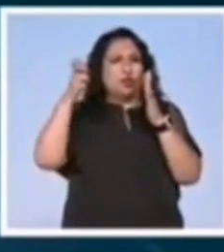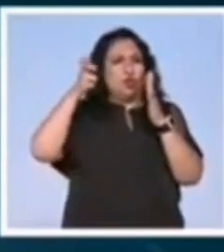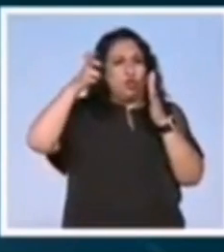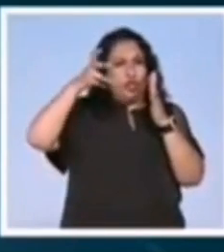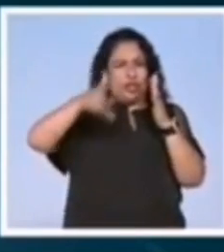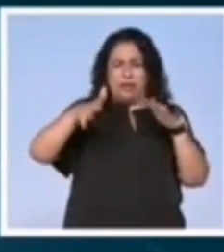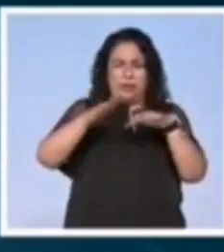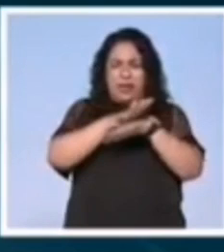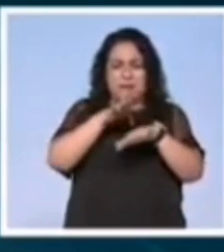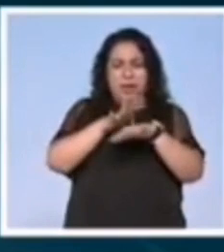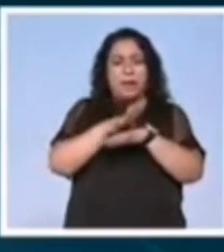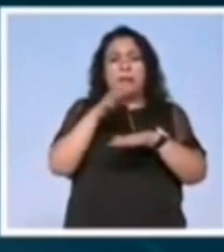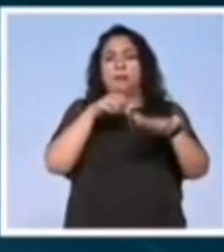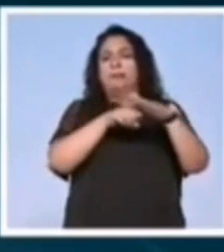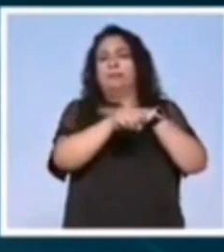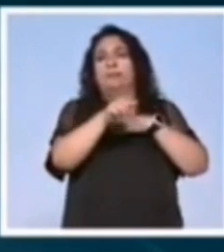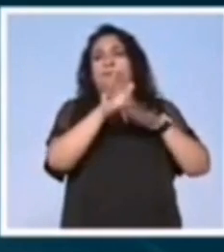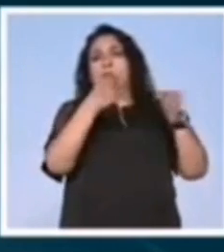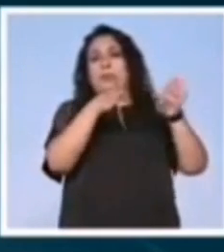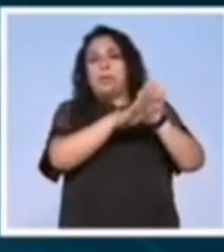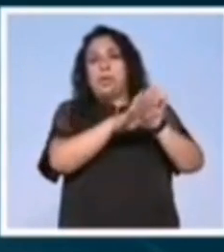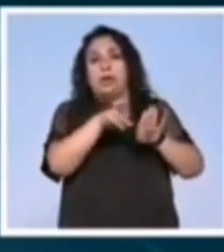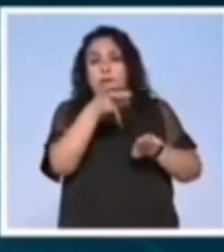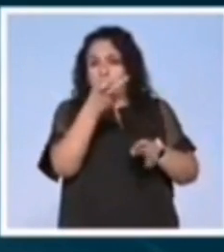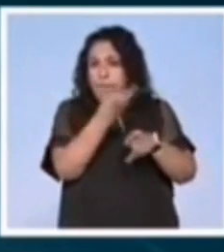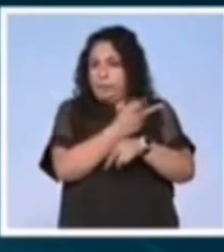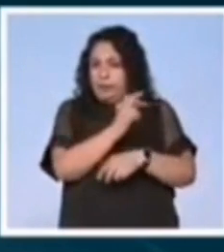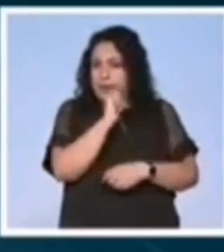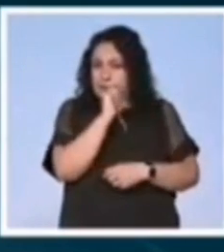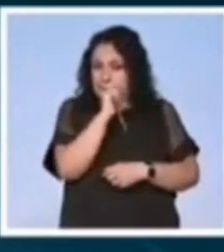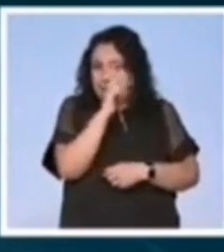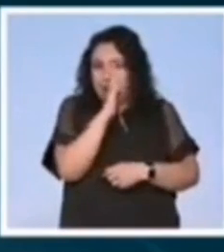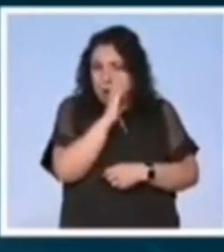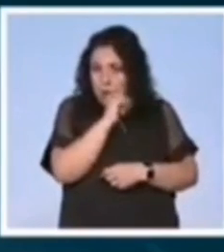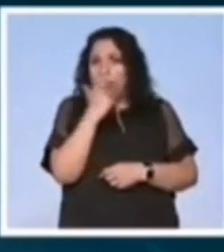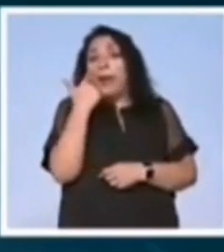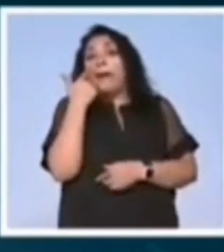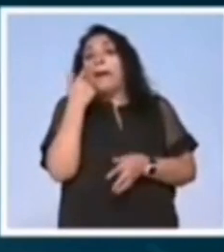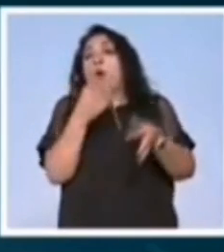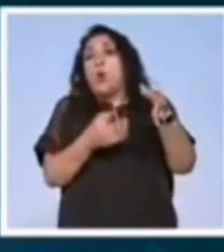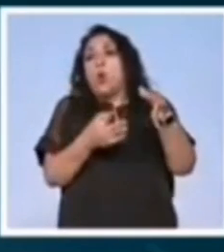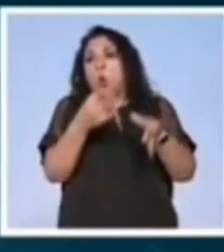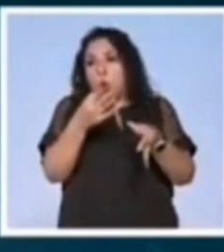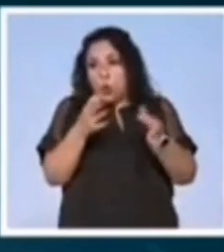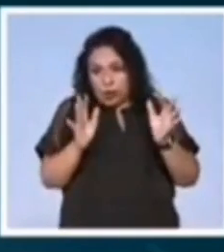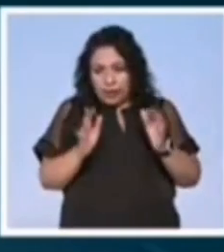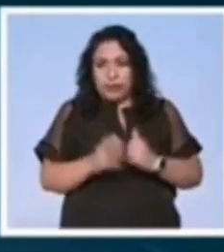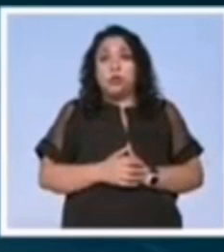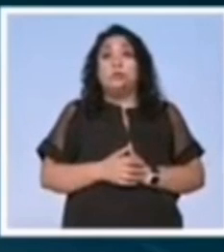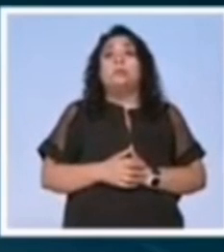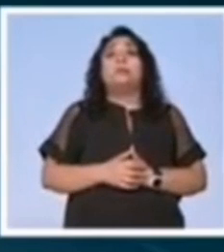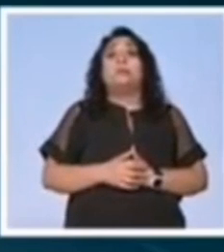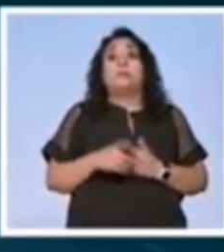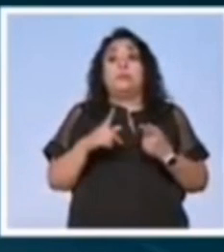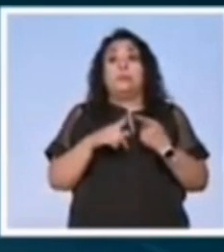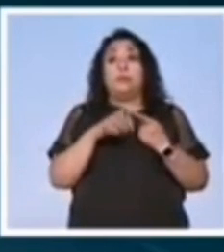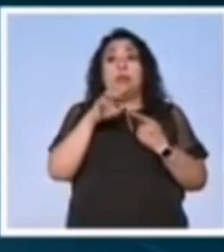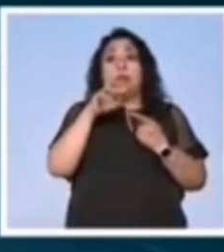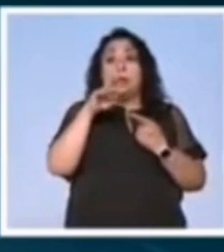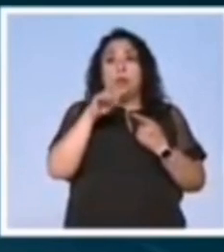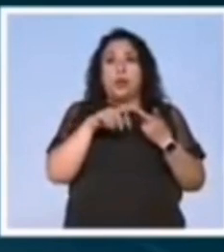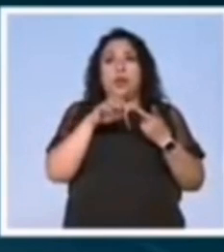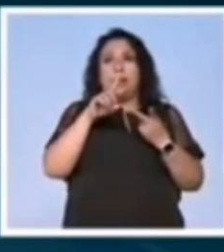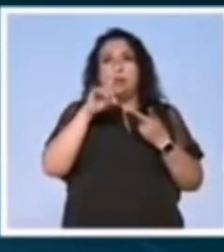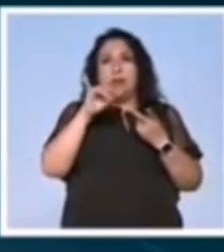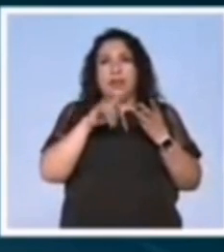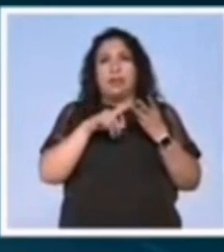las encierra y les dice: esto no puede pasar, ¿no? Vamos a hacer un juicio. Emoe de la Parra, Emadip, Daniela Zavala